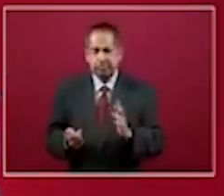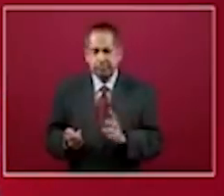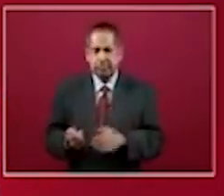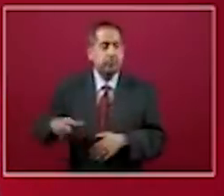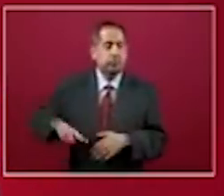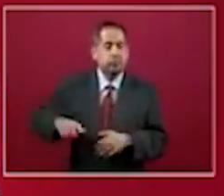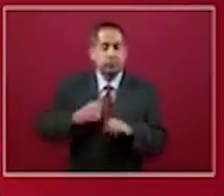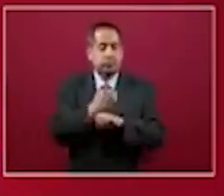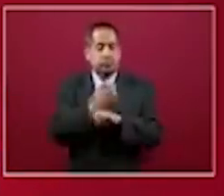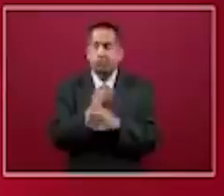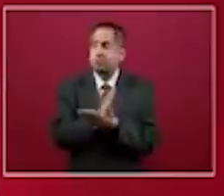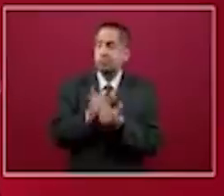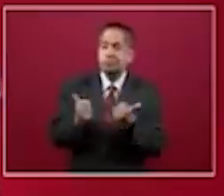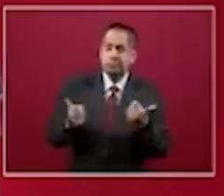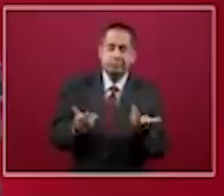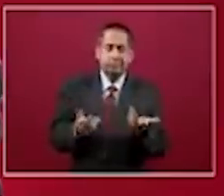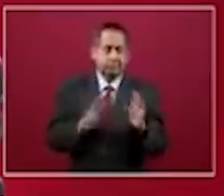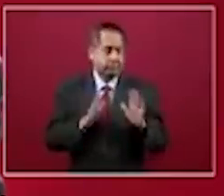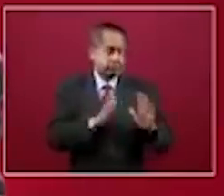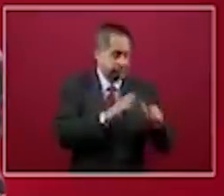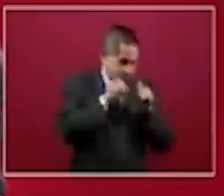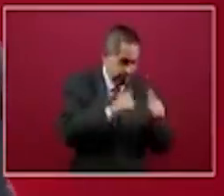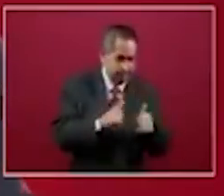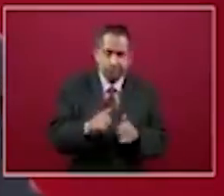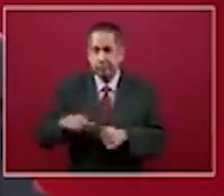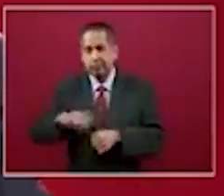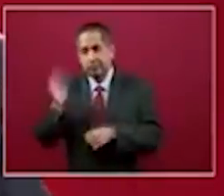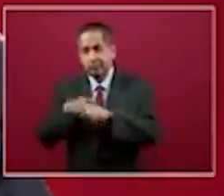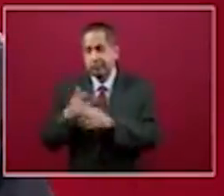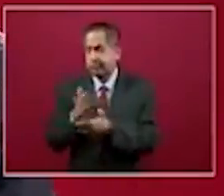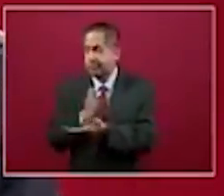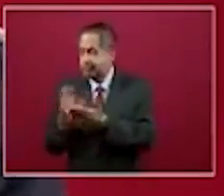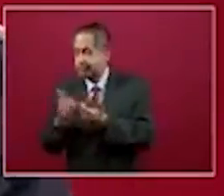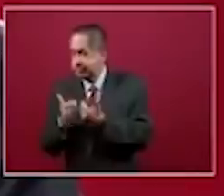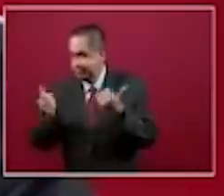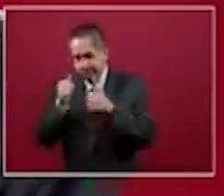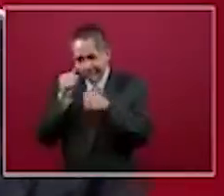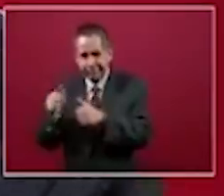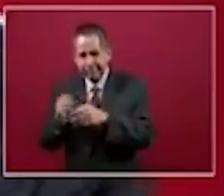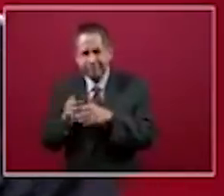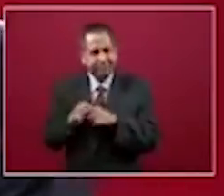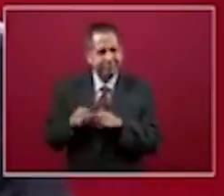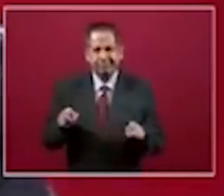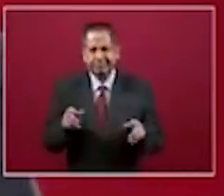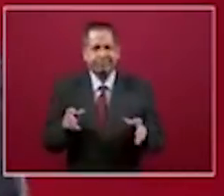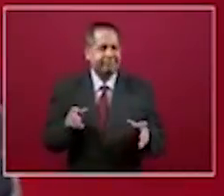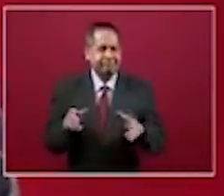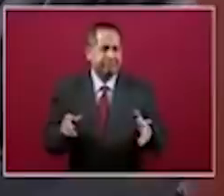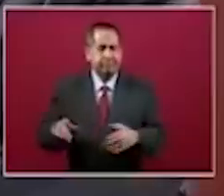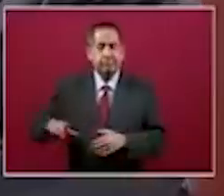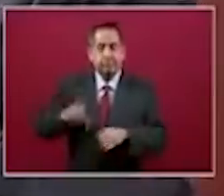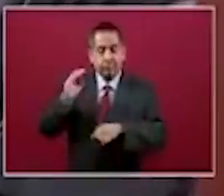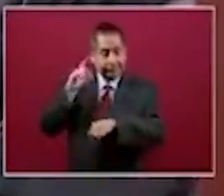Los gobiernos estatales atienden una parte, el gobierno federal otra. Dentro del